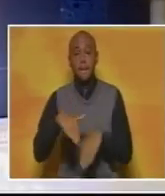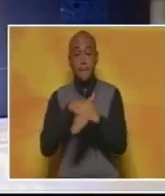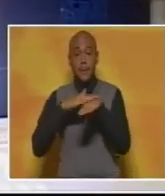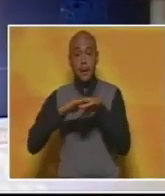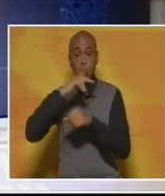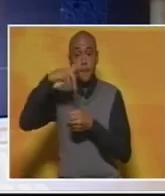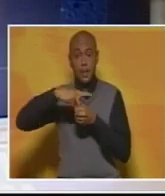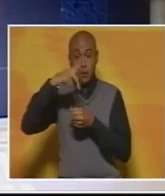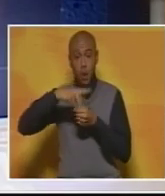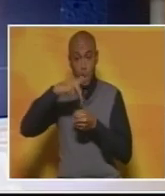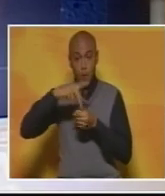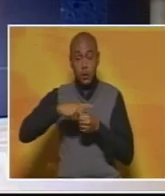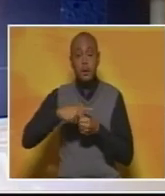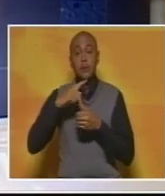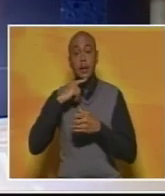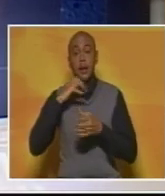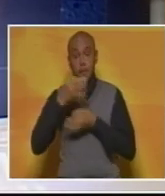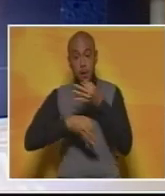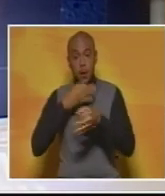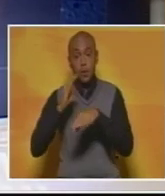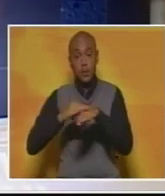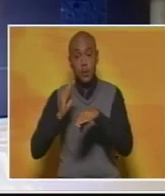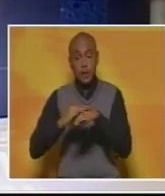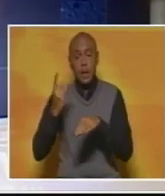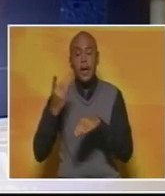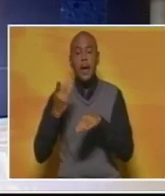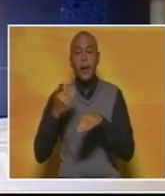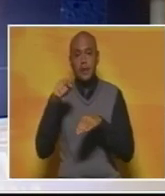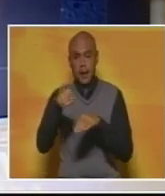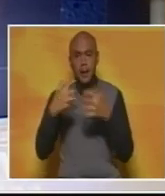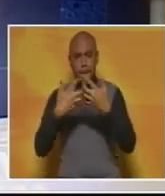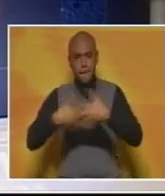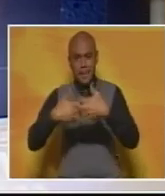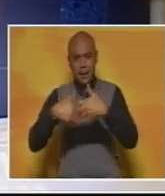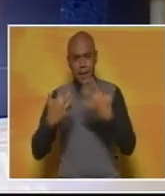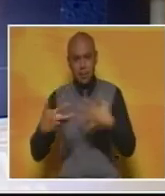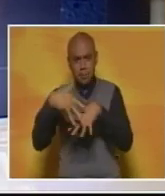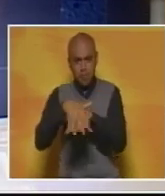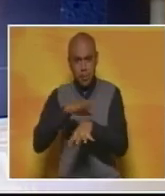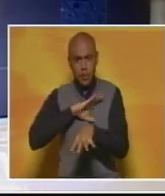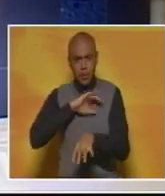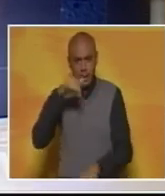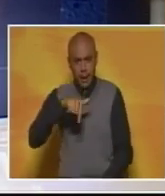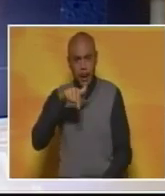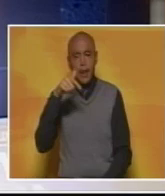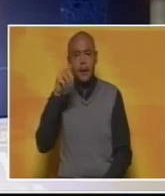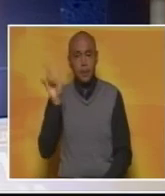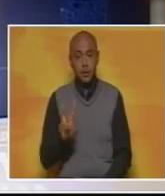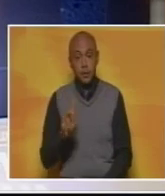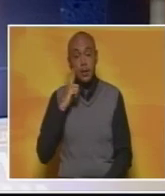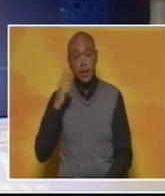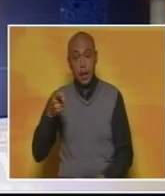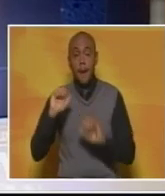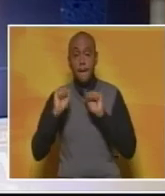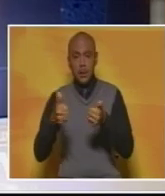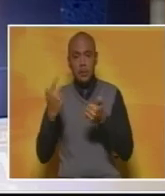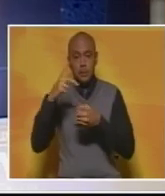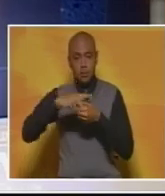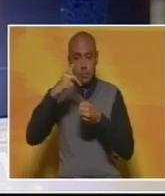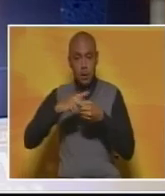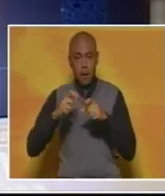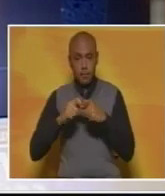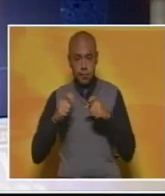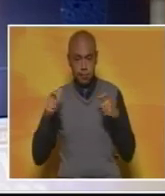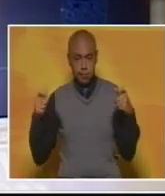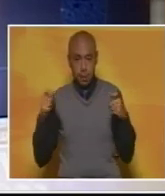de Petróleo, Manuel Quevedo, informó que la empresa mixta Venezuela Heavy Industria se encuentra operativa para incrementar la producción petrolera, la